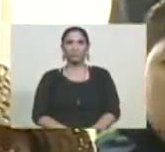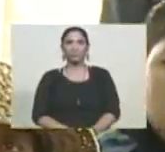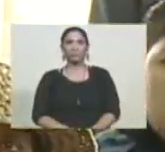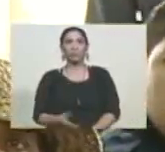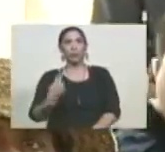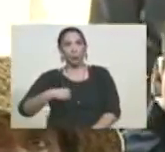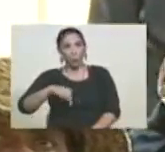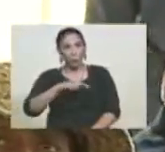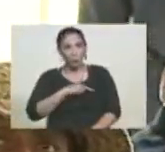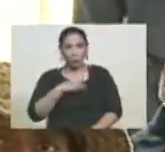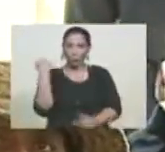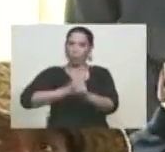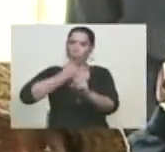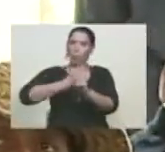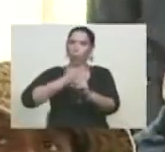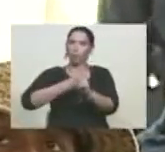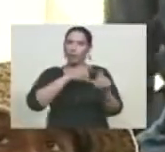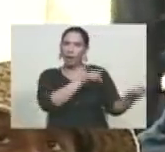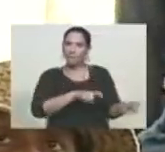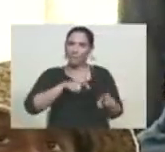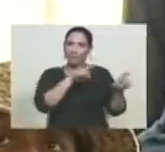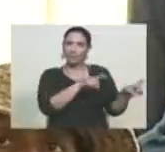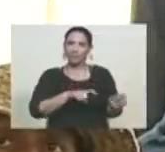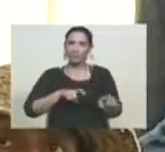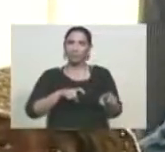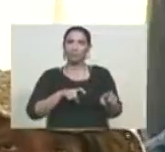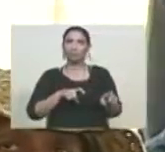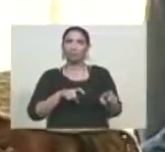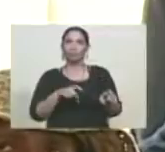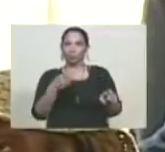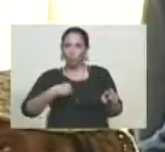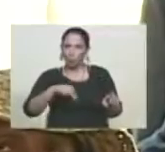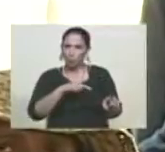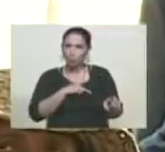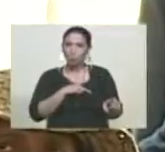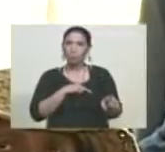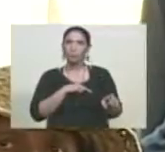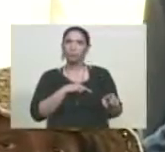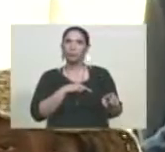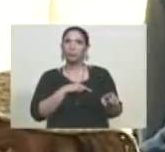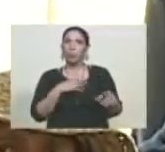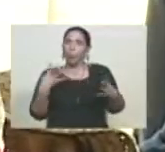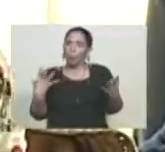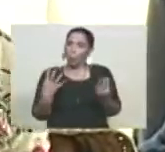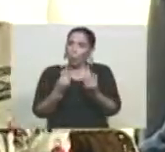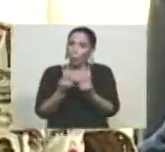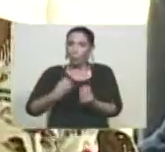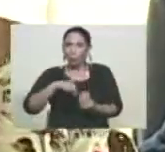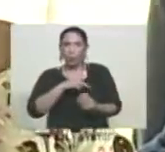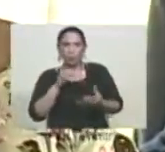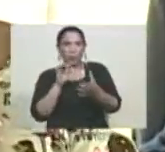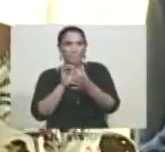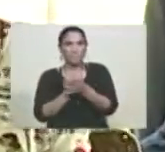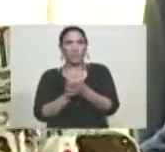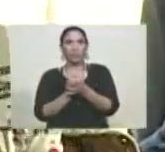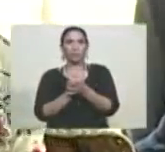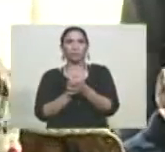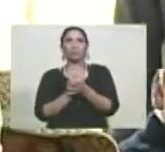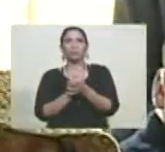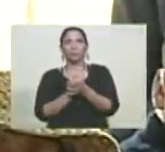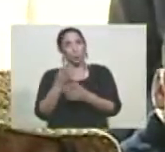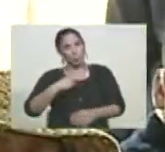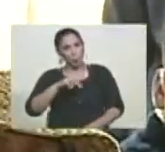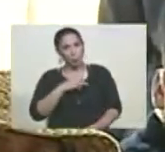Somos parte de la lucha campesina, soy vocera de la plataforma, conjunto con otros compañeros, y traemos un conjunto